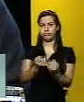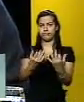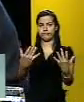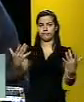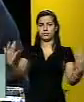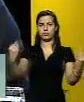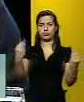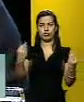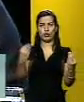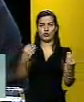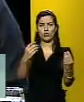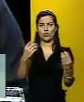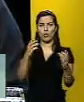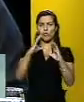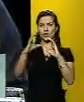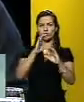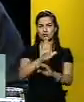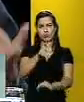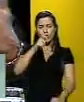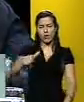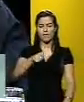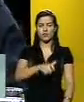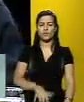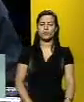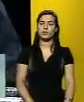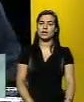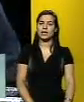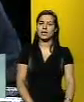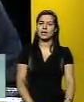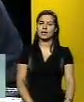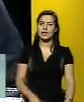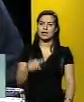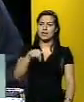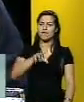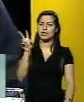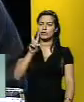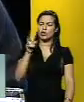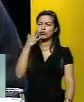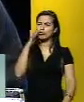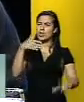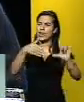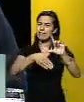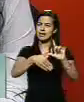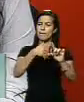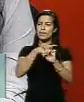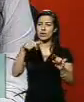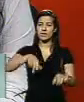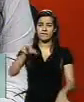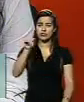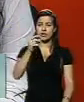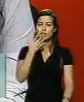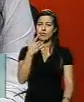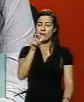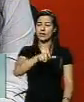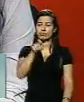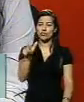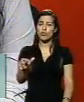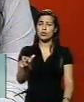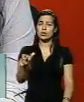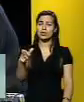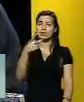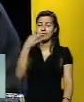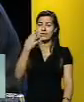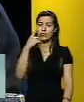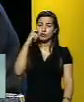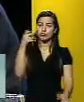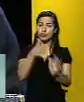fenómeno, yo no sé si en América Latina, pero en Venezuela lo tenemos, que aquellos teóricos de la comunicación alternativa